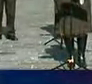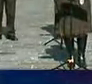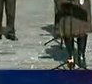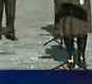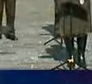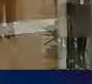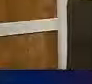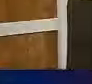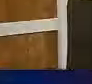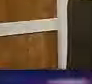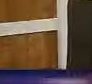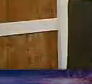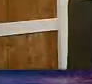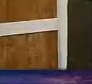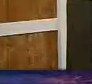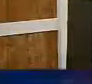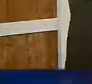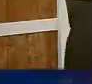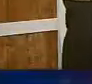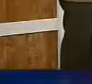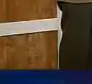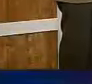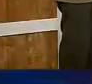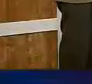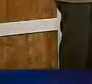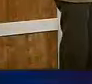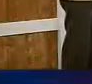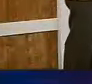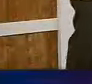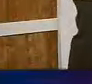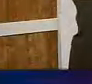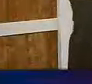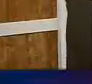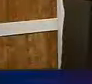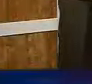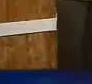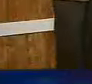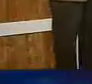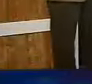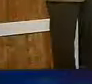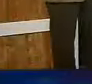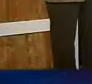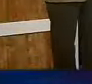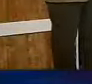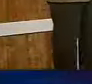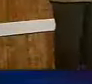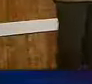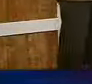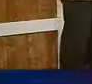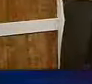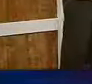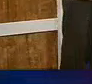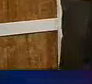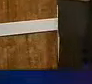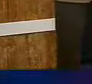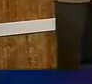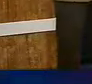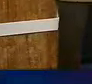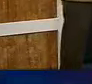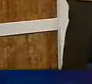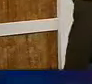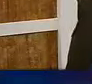llegó este marco maravilloso que estamos viendo en la plaza de San Francisco y la musiquita de Quito nosotros